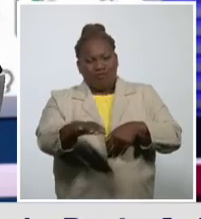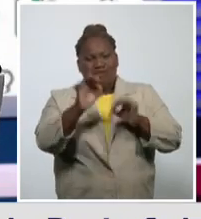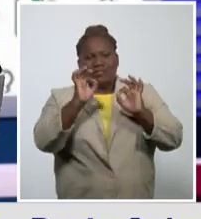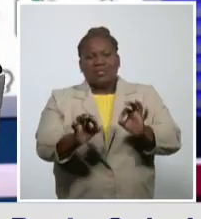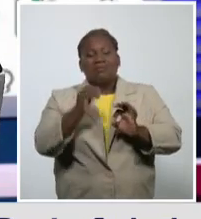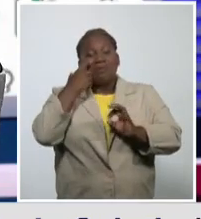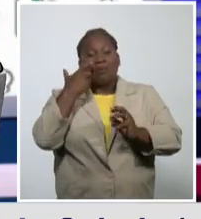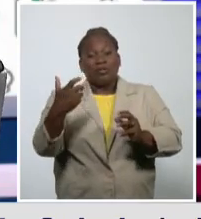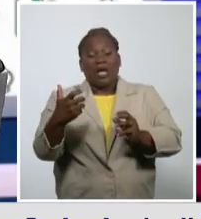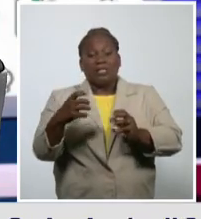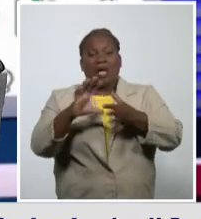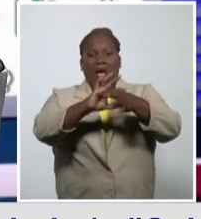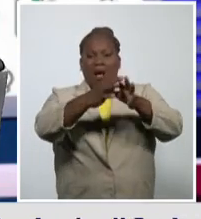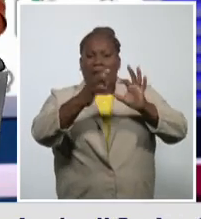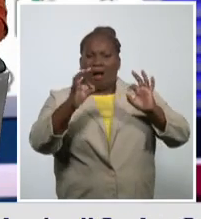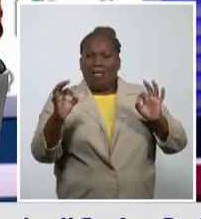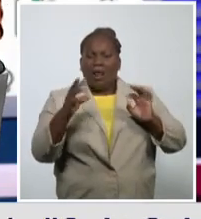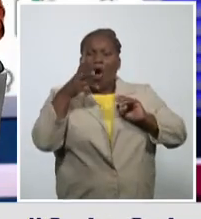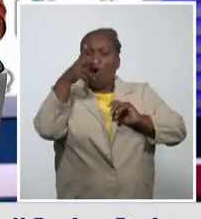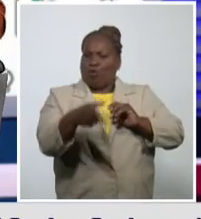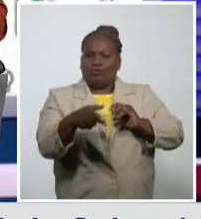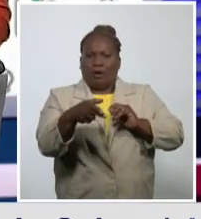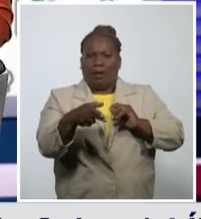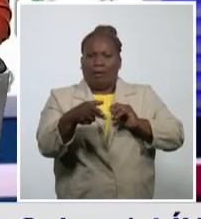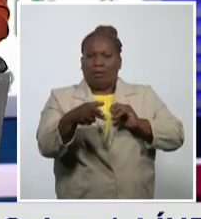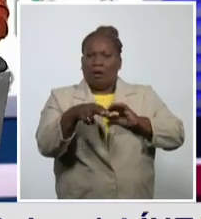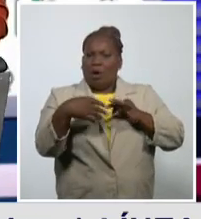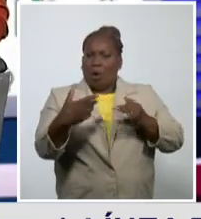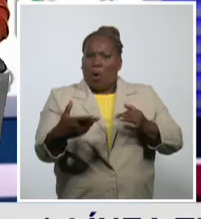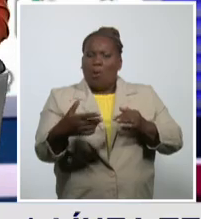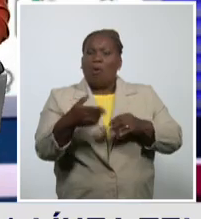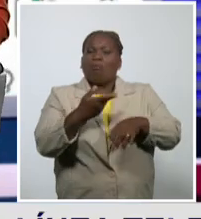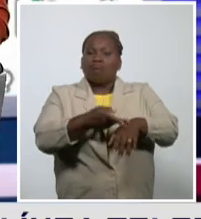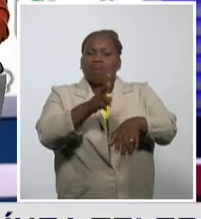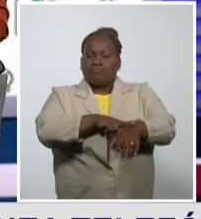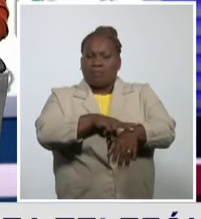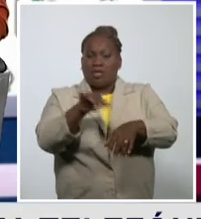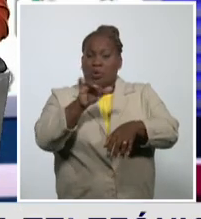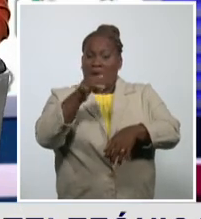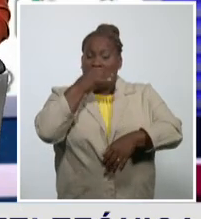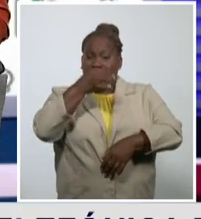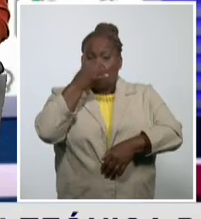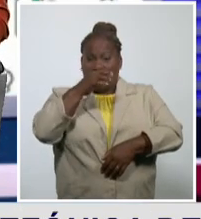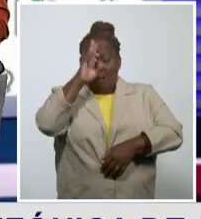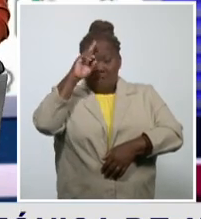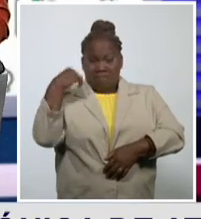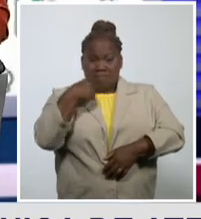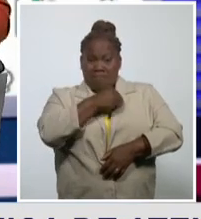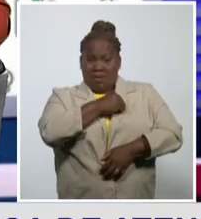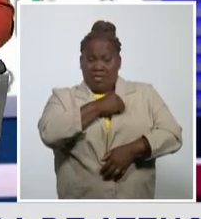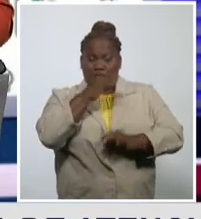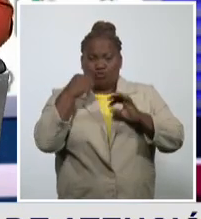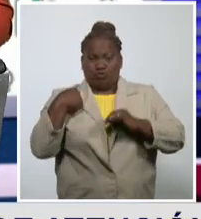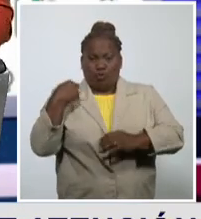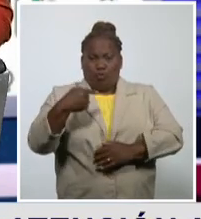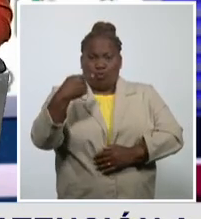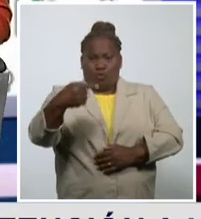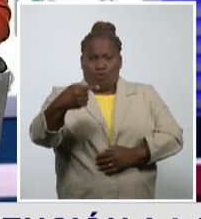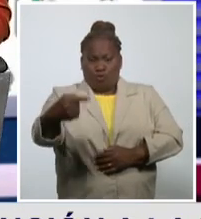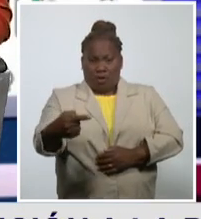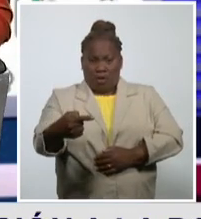cadena de contagio, cortar esa cadena de contagio, como alertan las autoridades sanitarias en cada jornada durante el